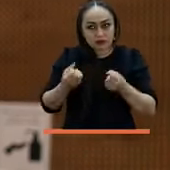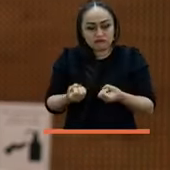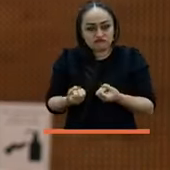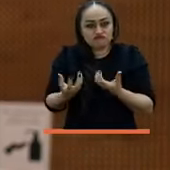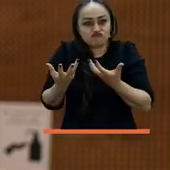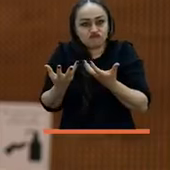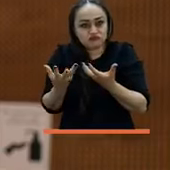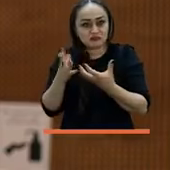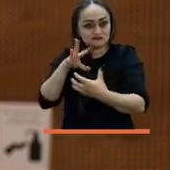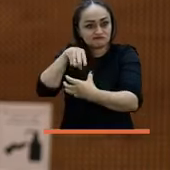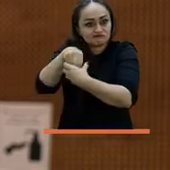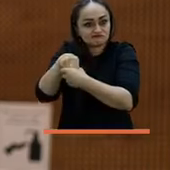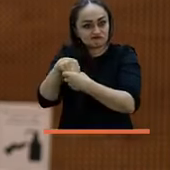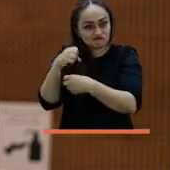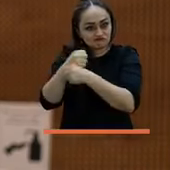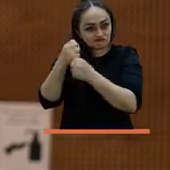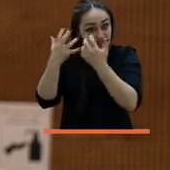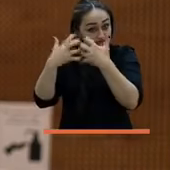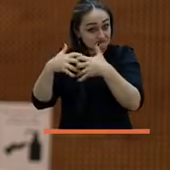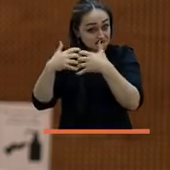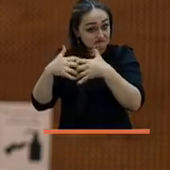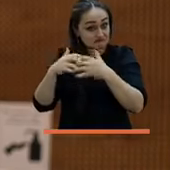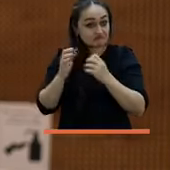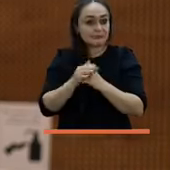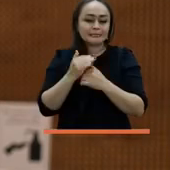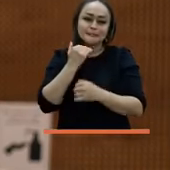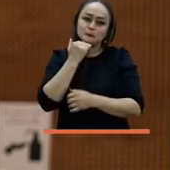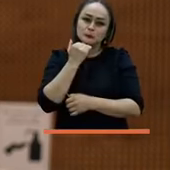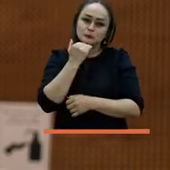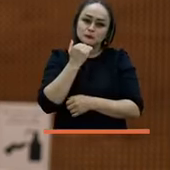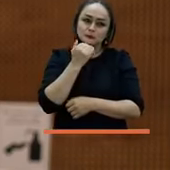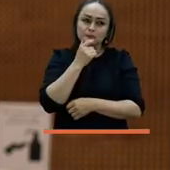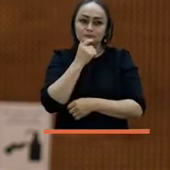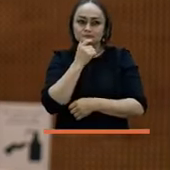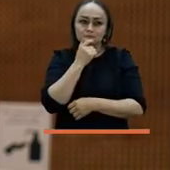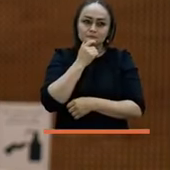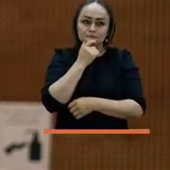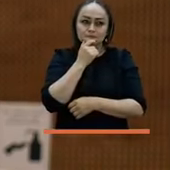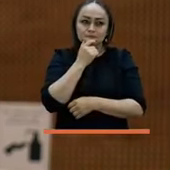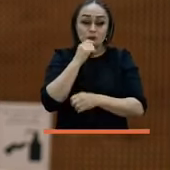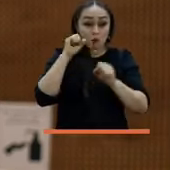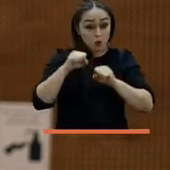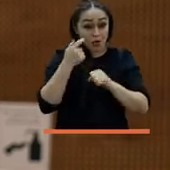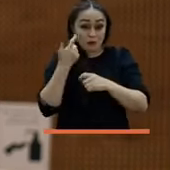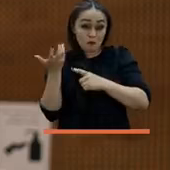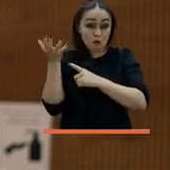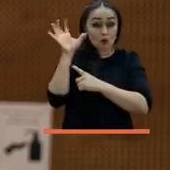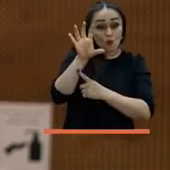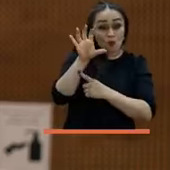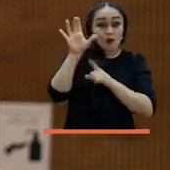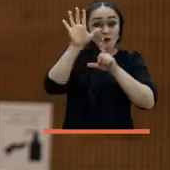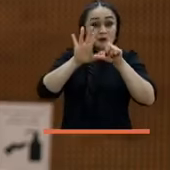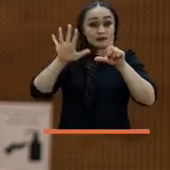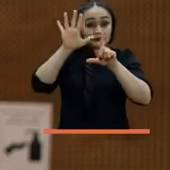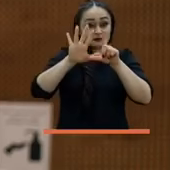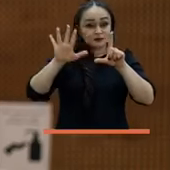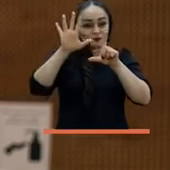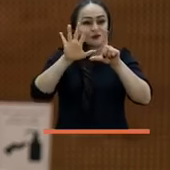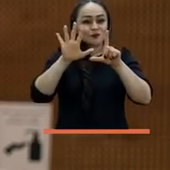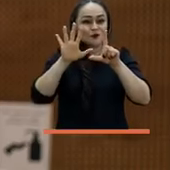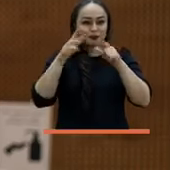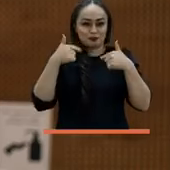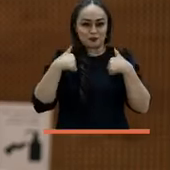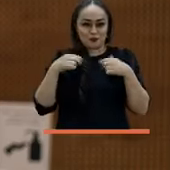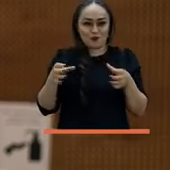dentro de la empresa no sé si en este momento de colocar el vídeo del café de crear unidos